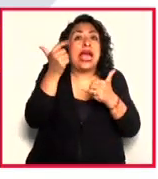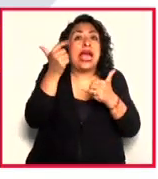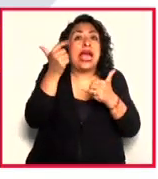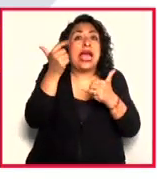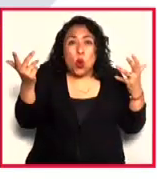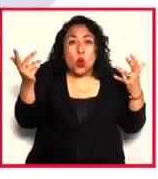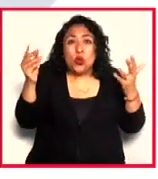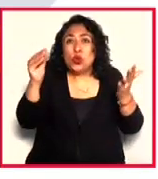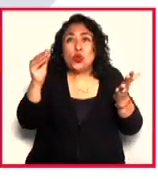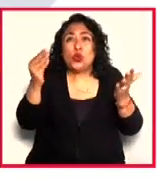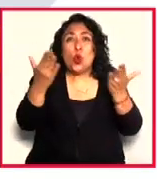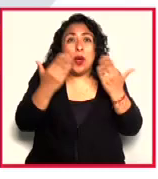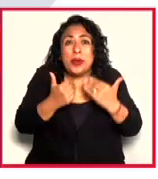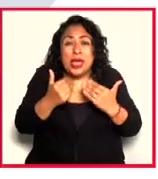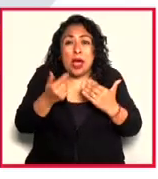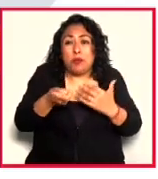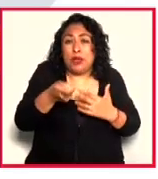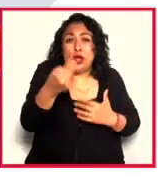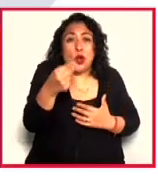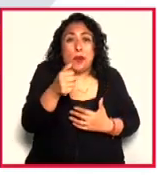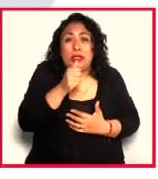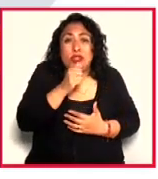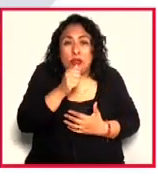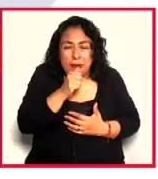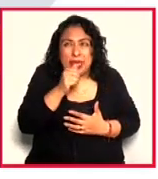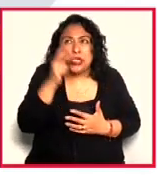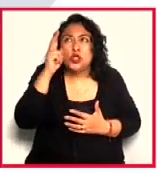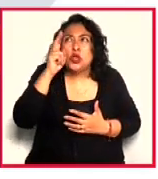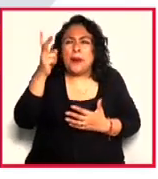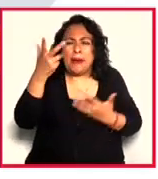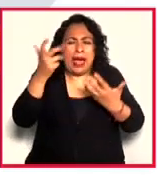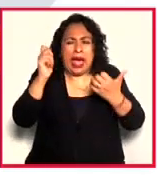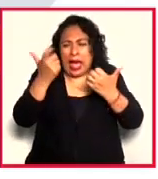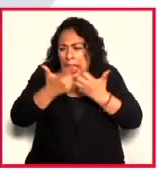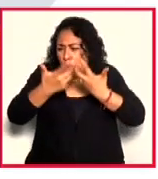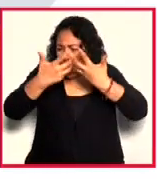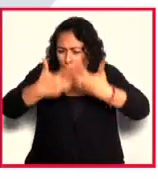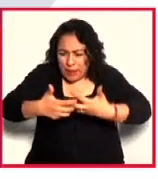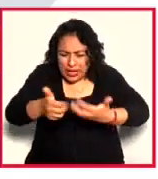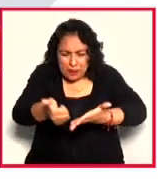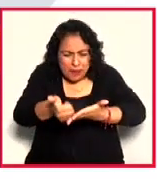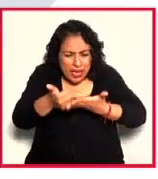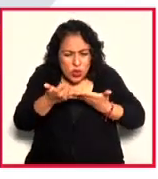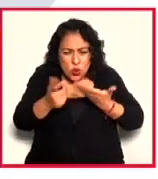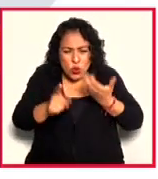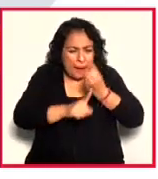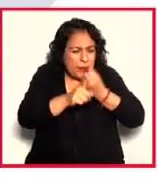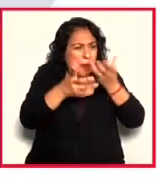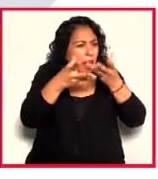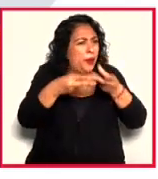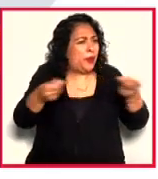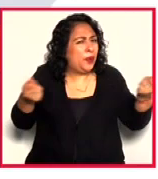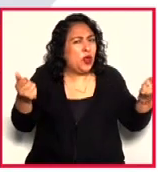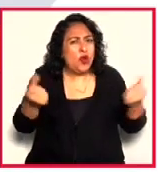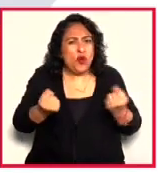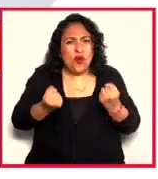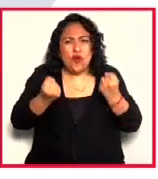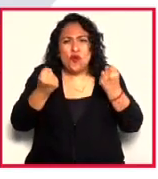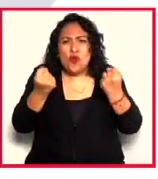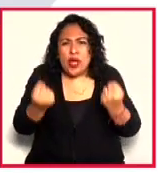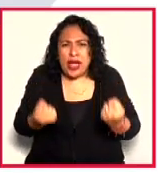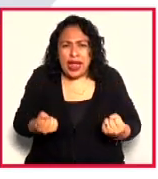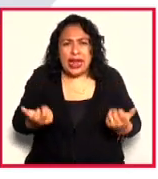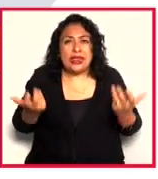robot, sino con estas máquinas que lo ayudaran a resolver algún problema, que fueran más fuertes que nosotros y